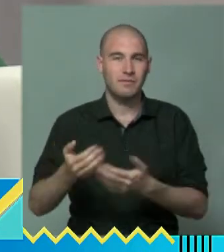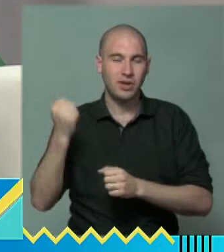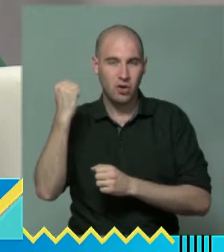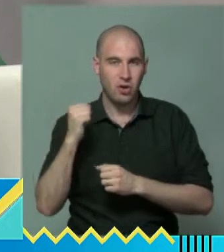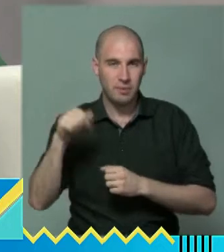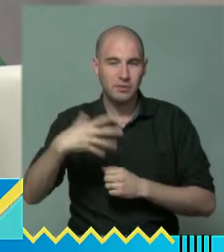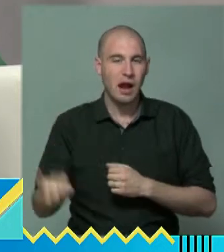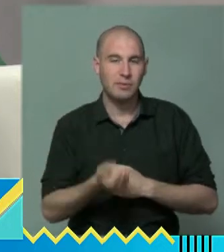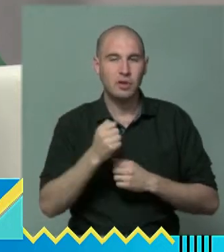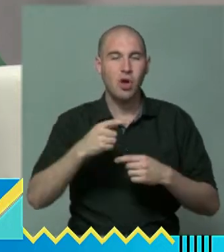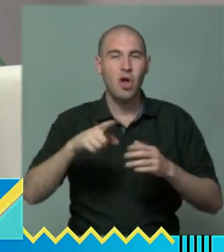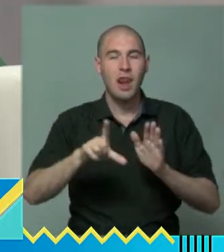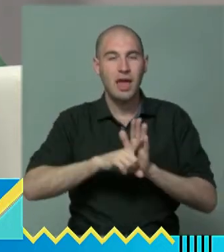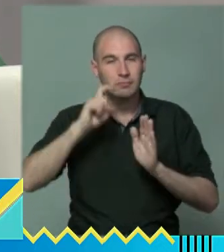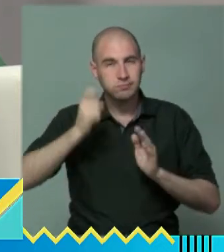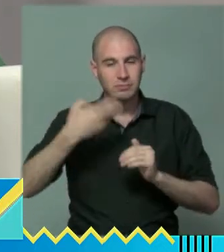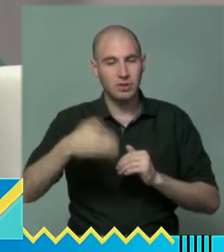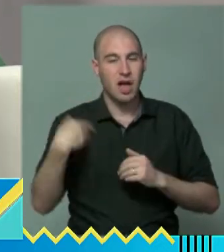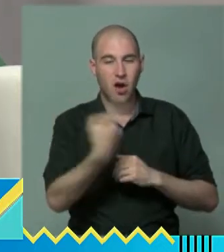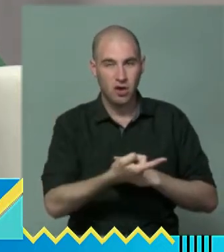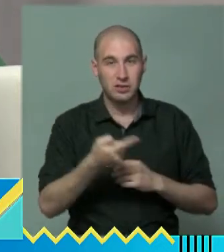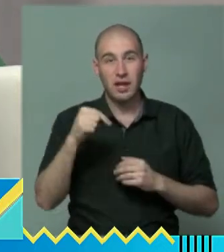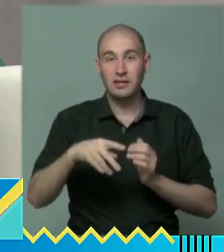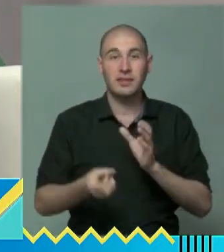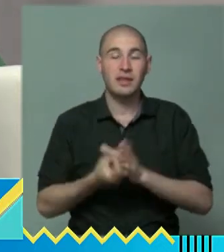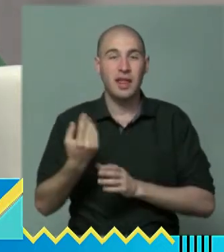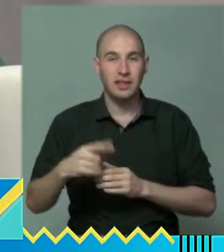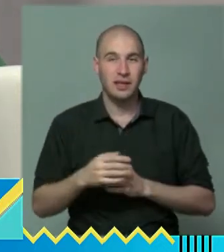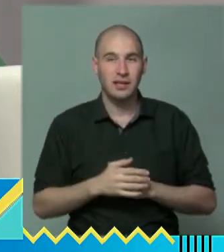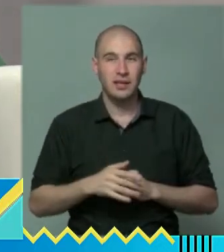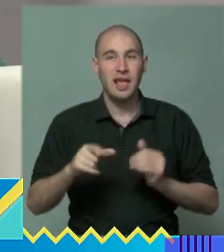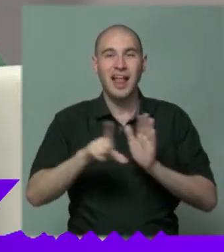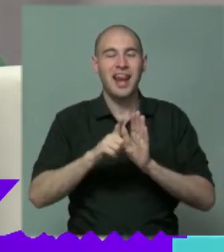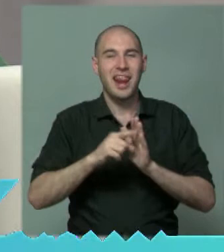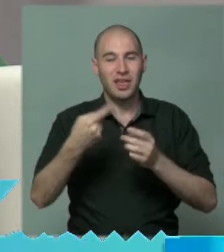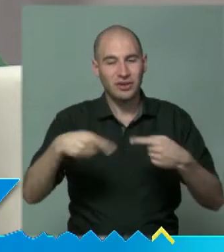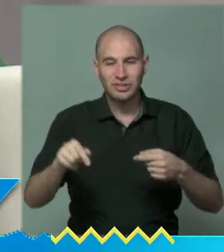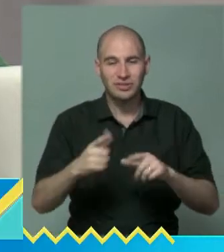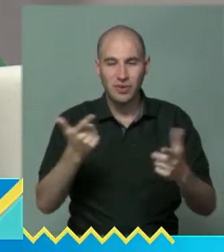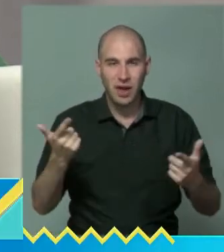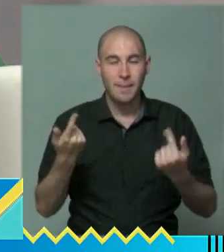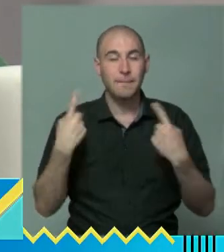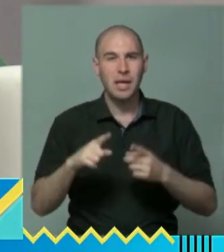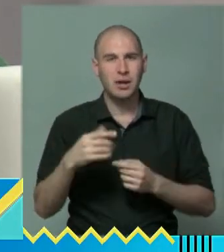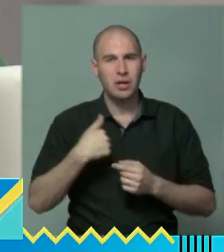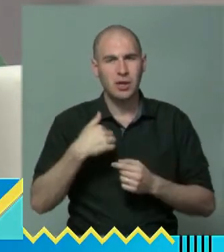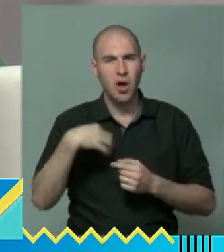quien aprovecha de una conducta ilícita de otro, que era lo que generaba no legislar estos aspectos. Pero yo